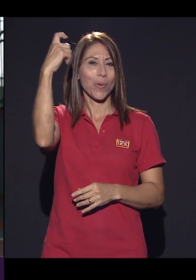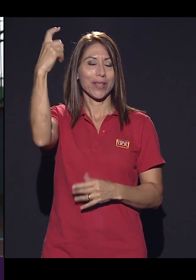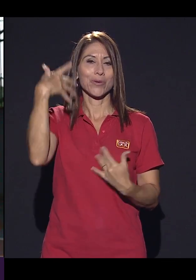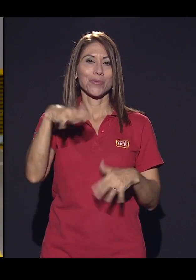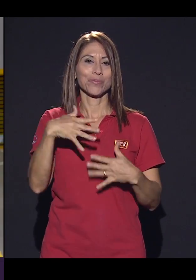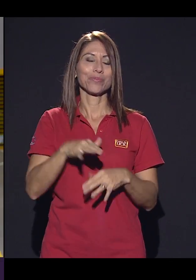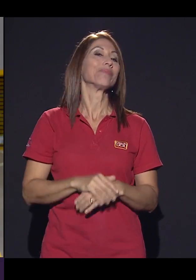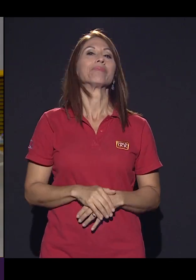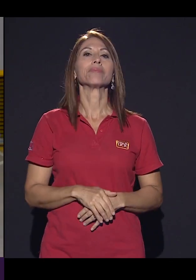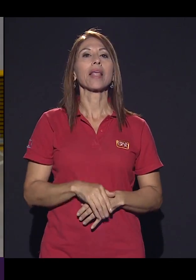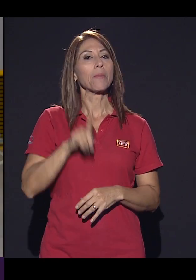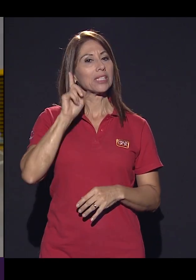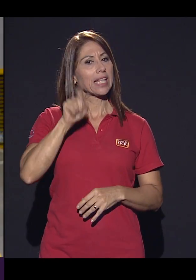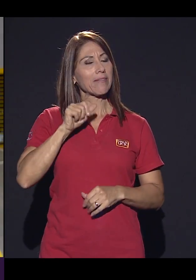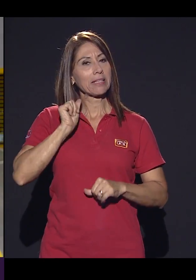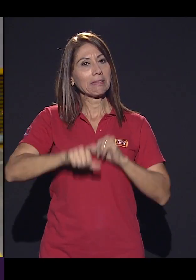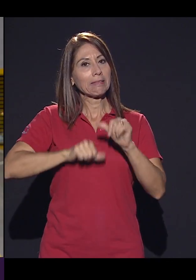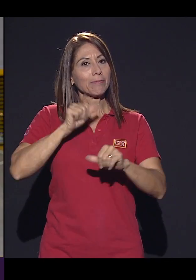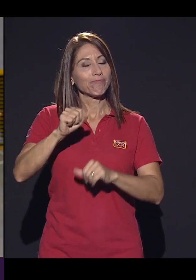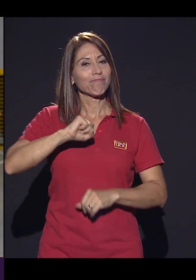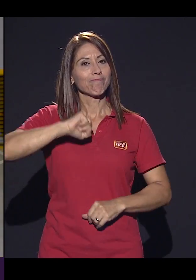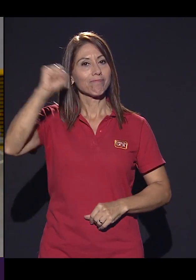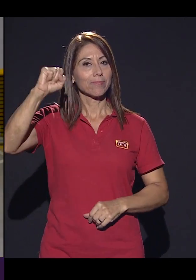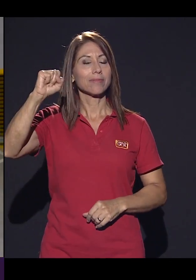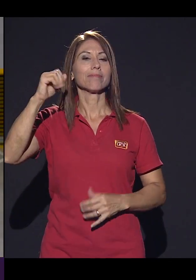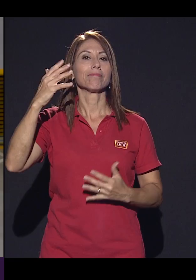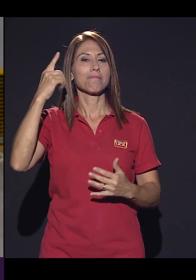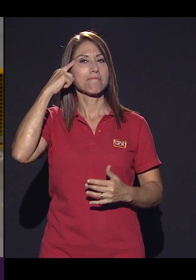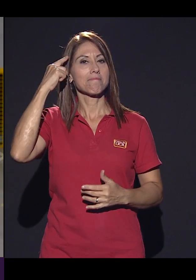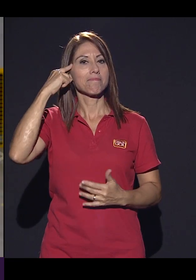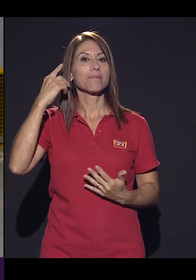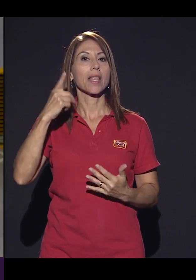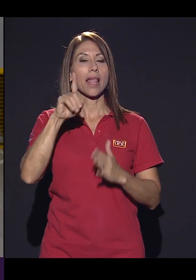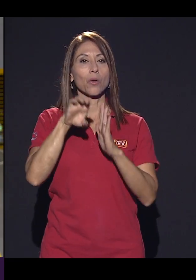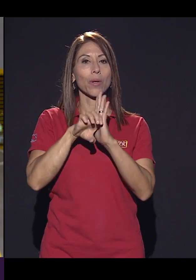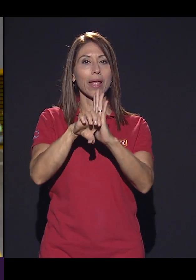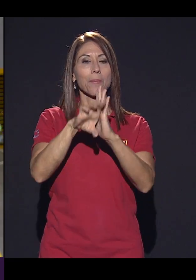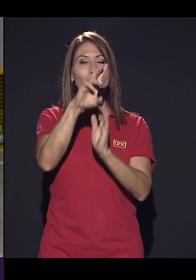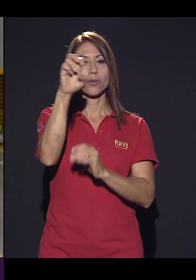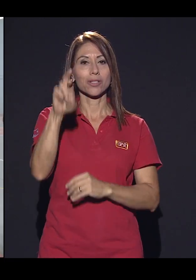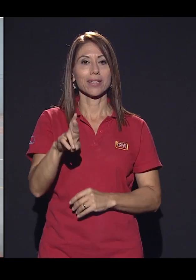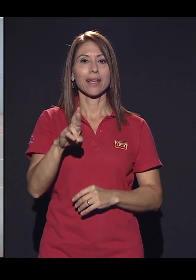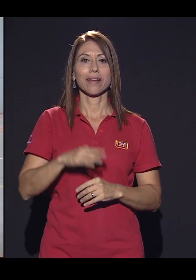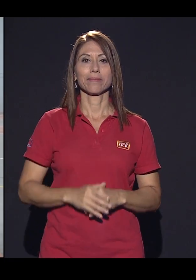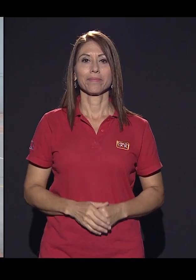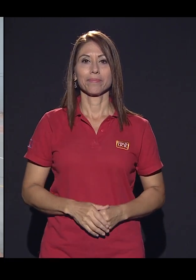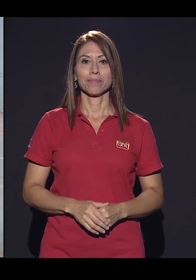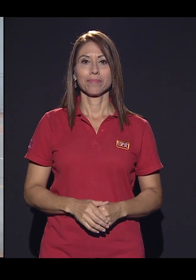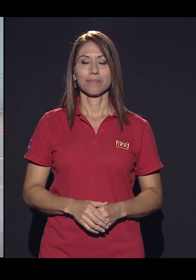prácticamente. Hay que ir con todo, a ganar, dar un ejemplo a Costa Rica.